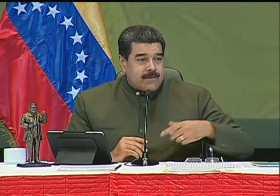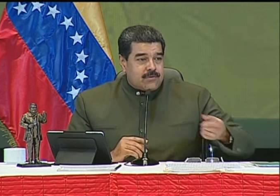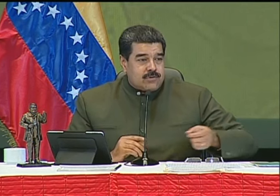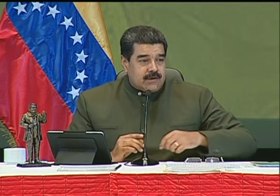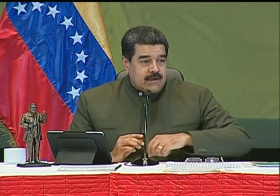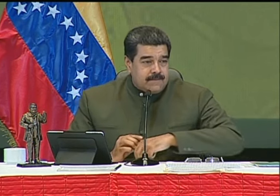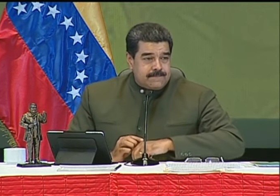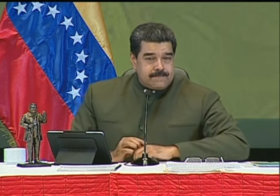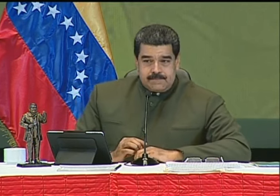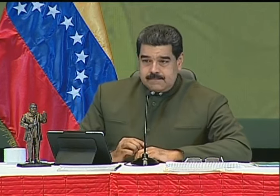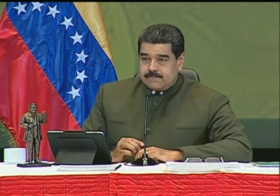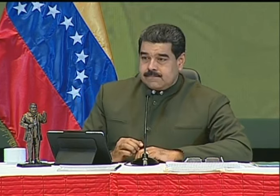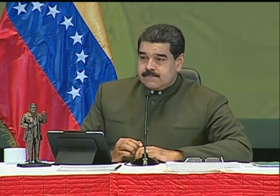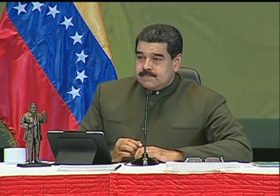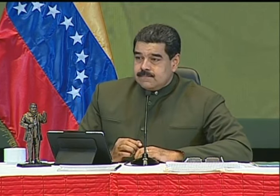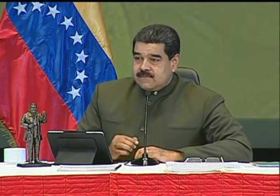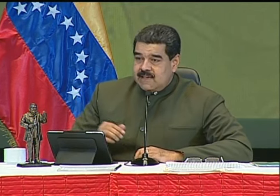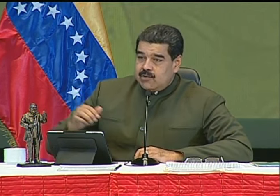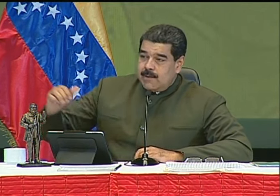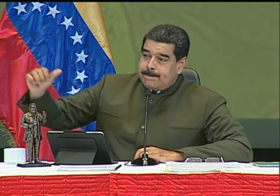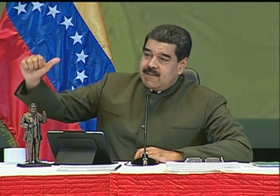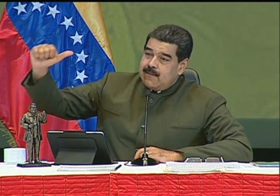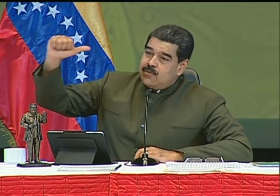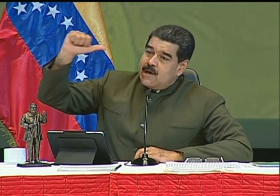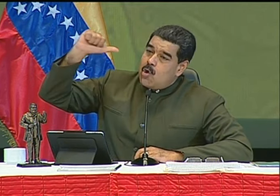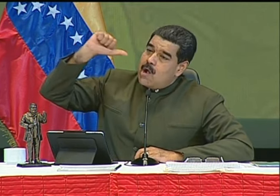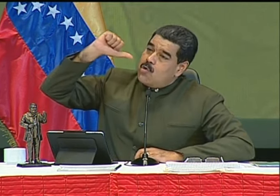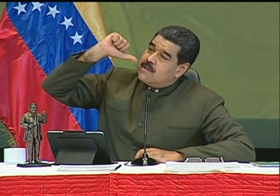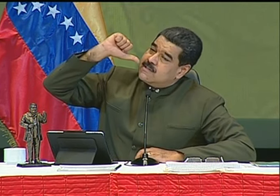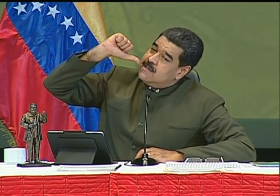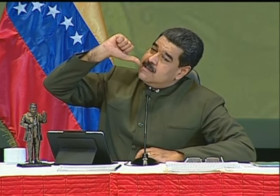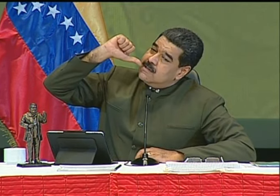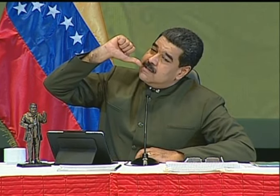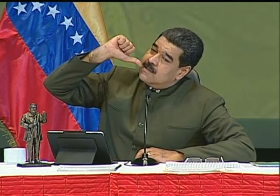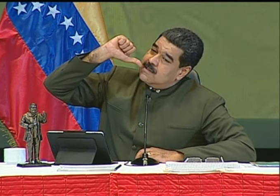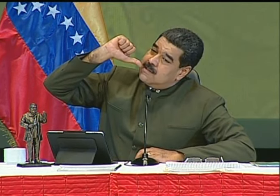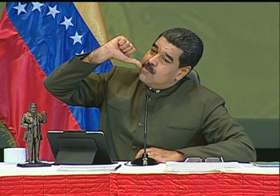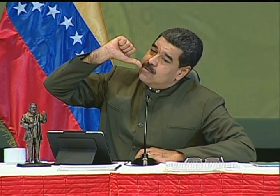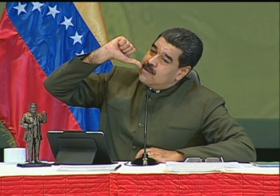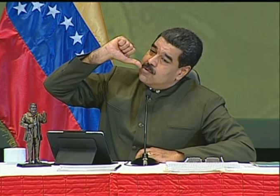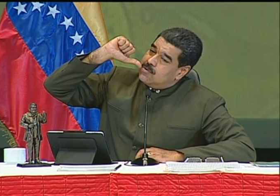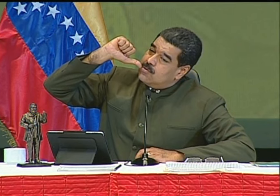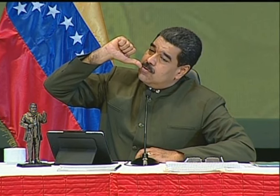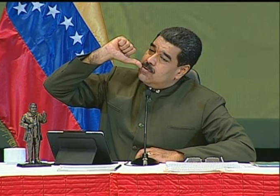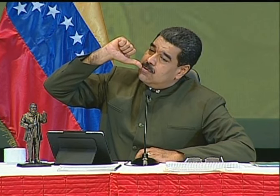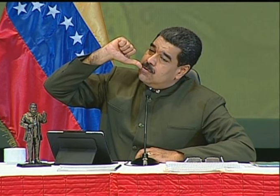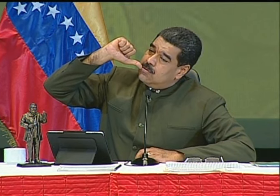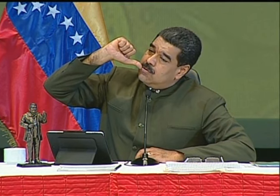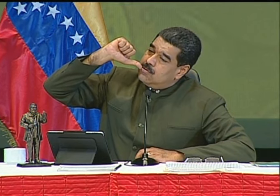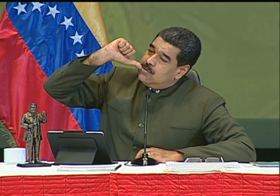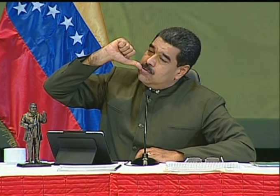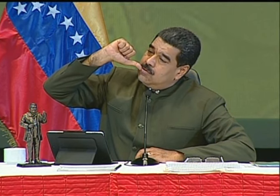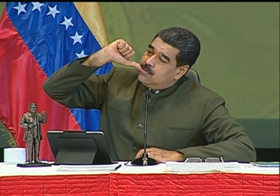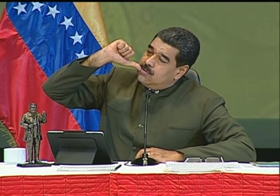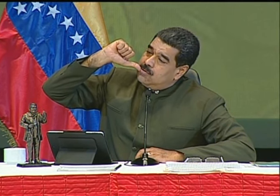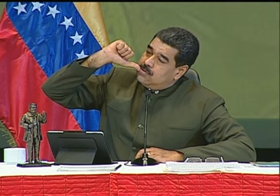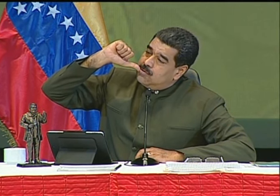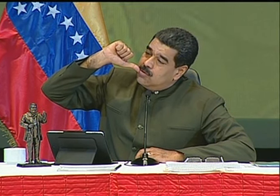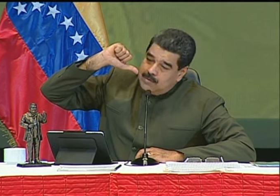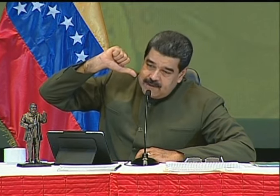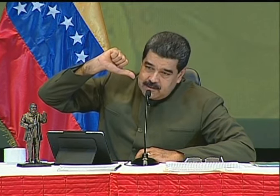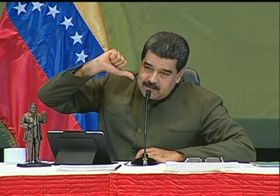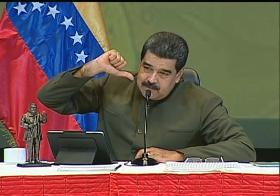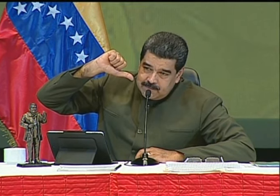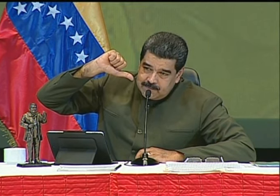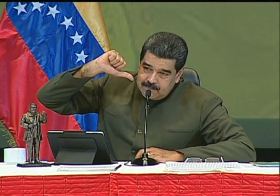diabetes. ¿Producto de qué? De que nos empinamos una Coca-Cola así desde que tenemos un año. Glu, glu, glu, glu, glu, glu, glu, glu, glu,